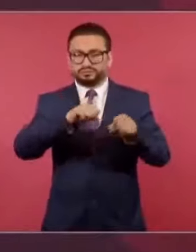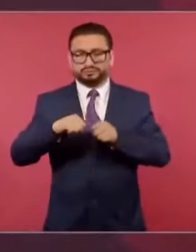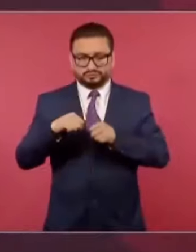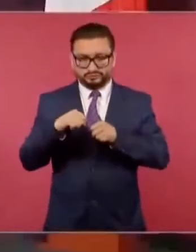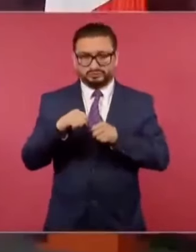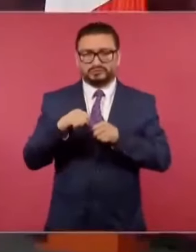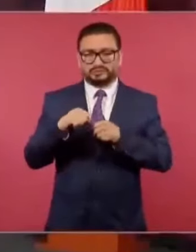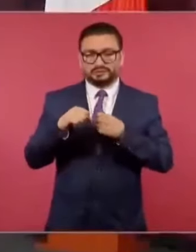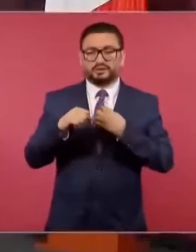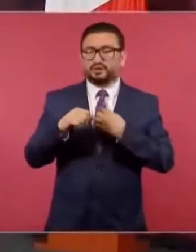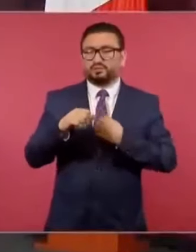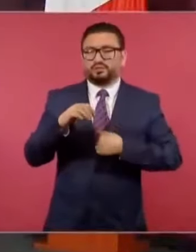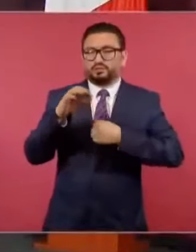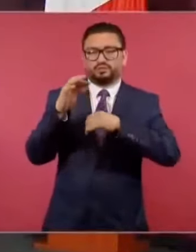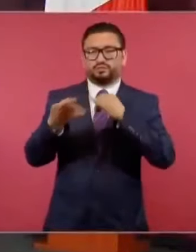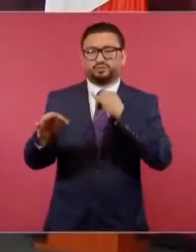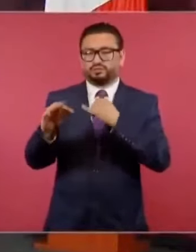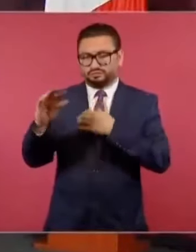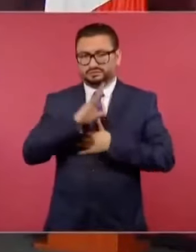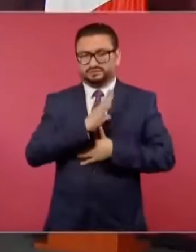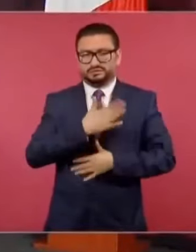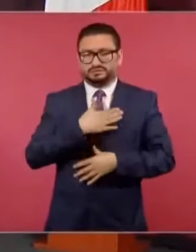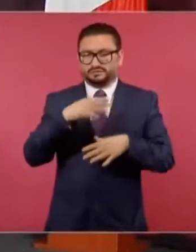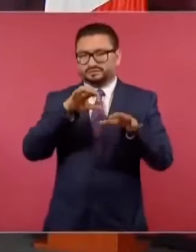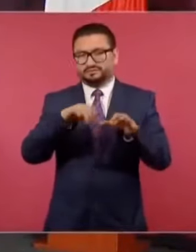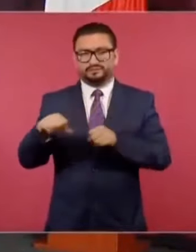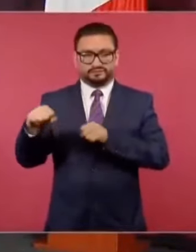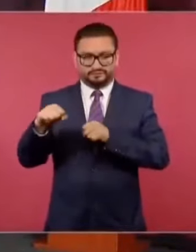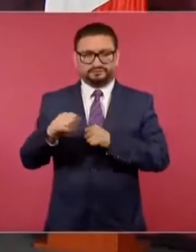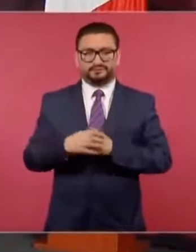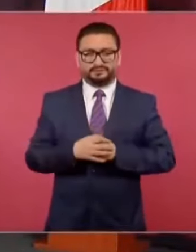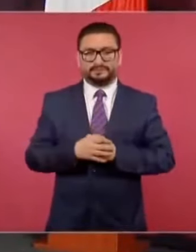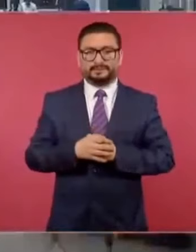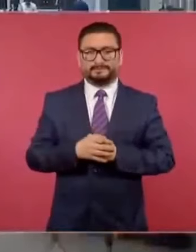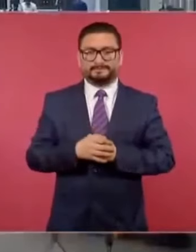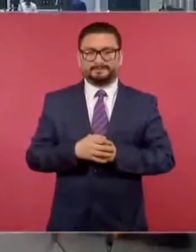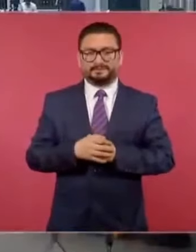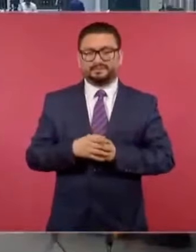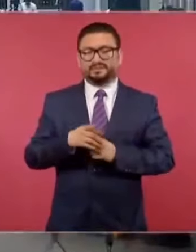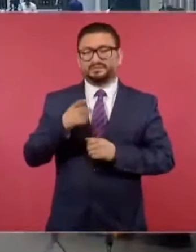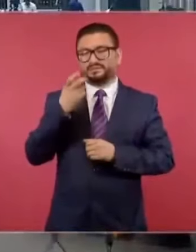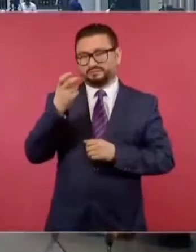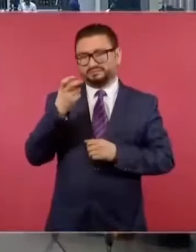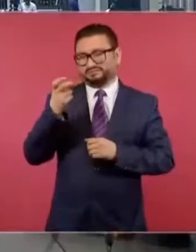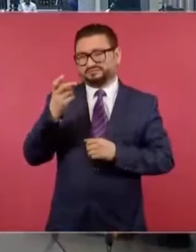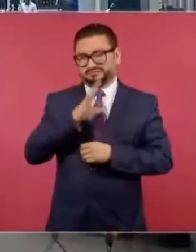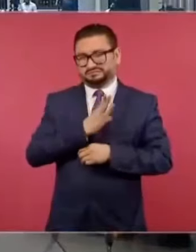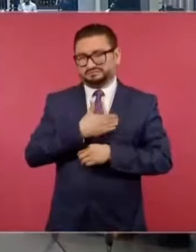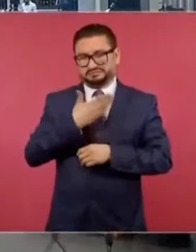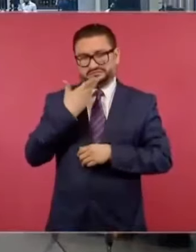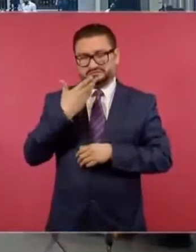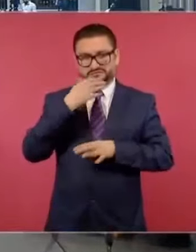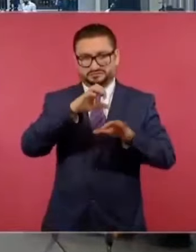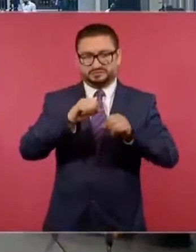la única que le quedaba dos pero esa era la perla de la corona